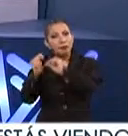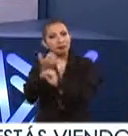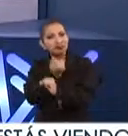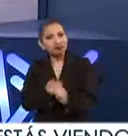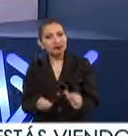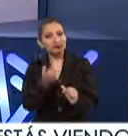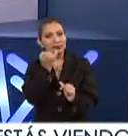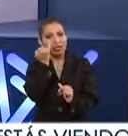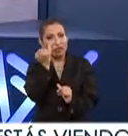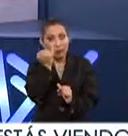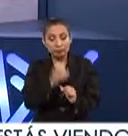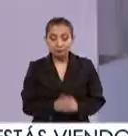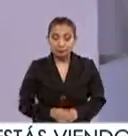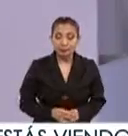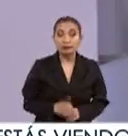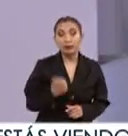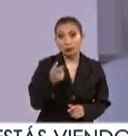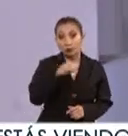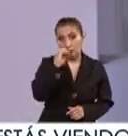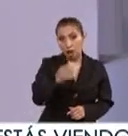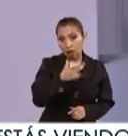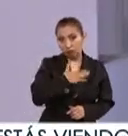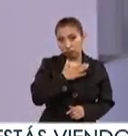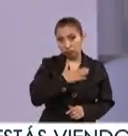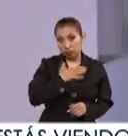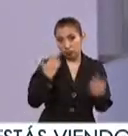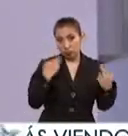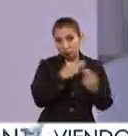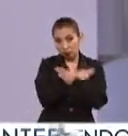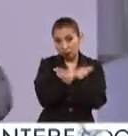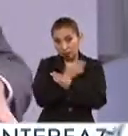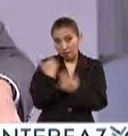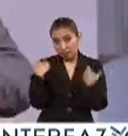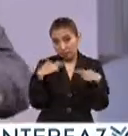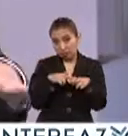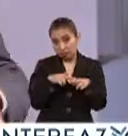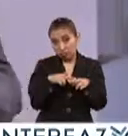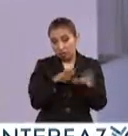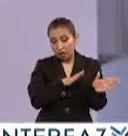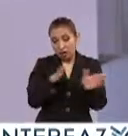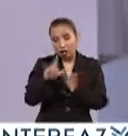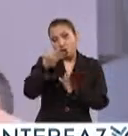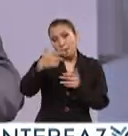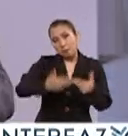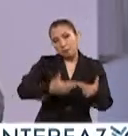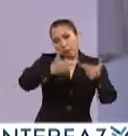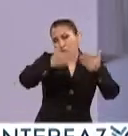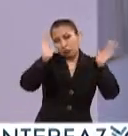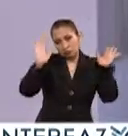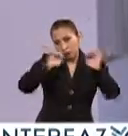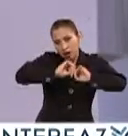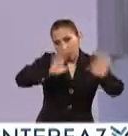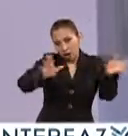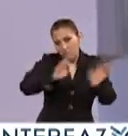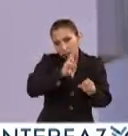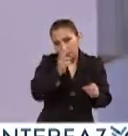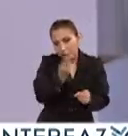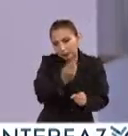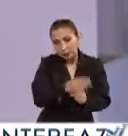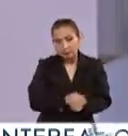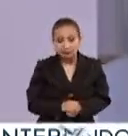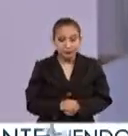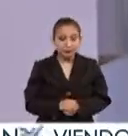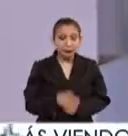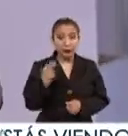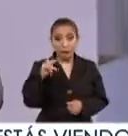dominio de mi idioma. Entonces, es una obligación moral para empezar. Luego hay una parte empresarial, etcétera, que es necesario.